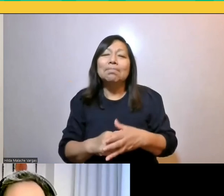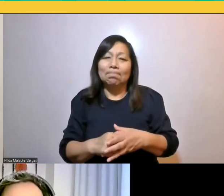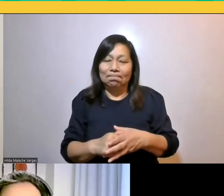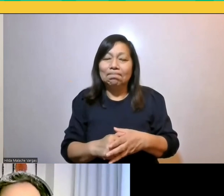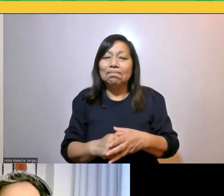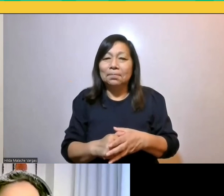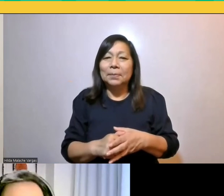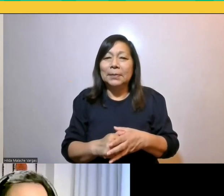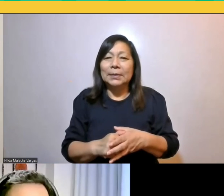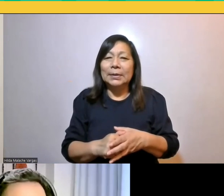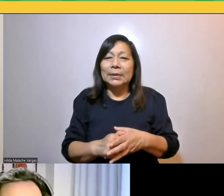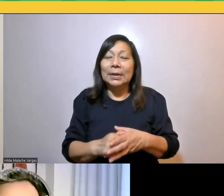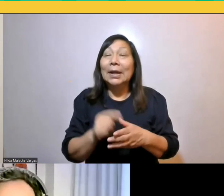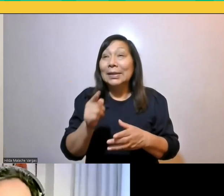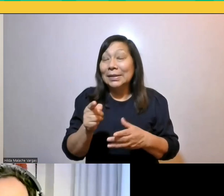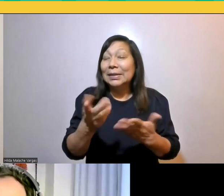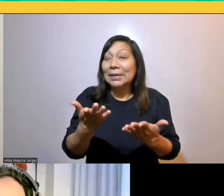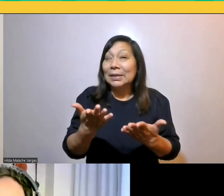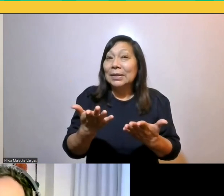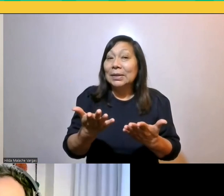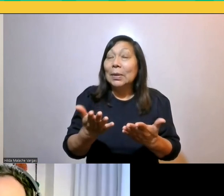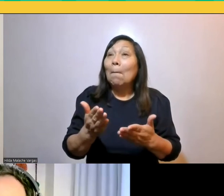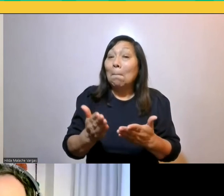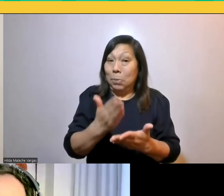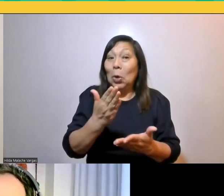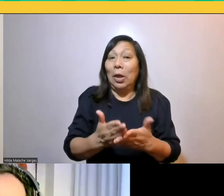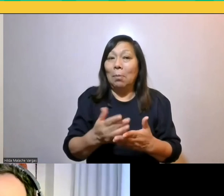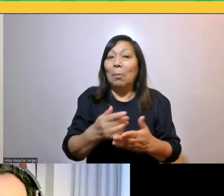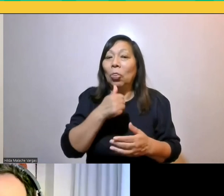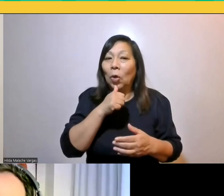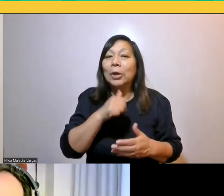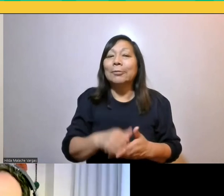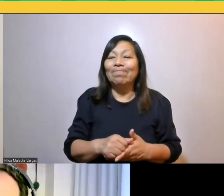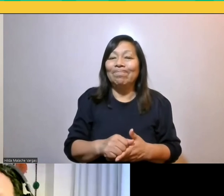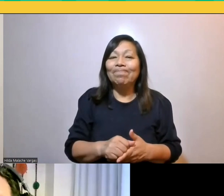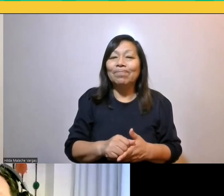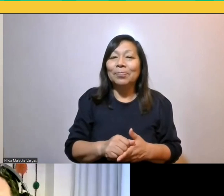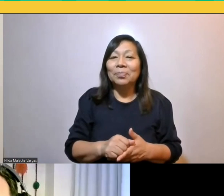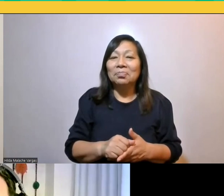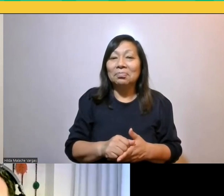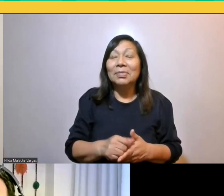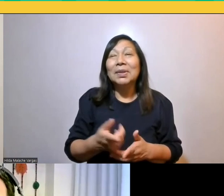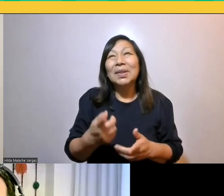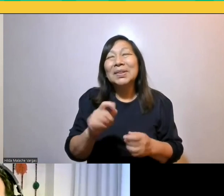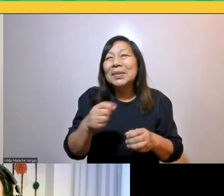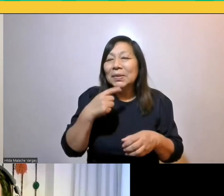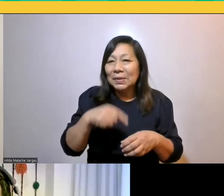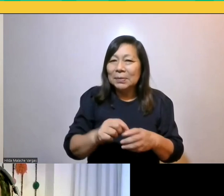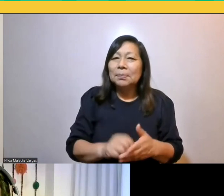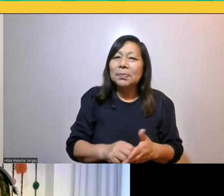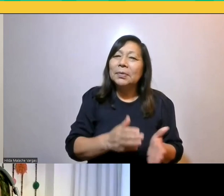dicho, Ujú. ¿no? Y ahí es donde puede generarse algún tipo de dolor. De molestia. Ujú. Ujú. O de molestia más que olor. Antes